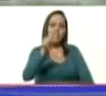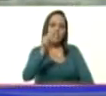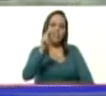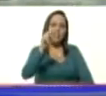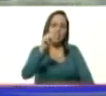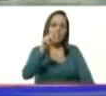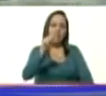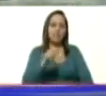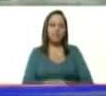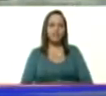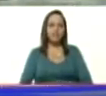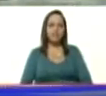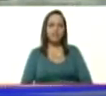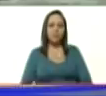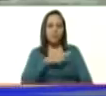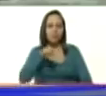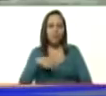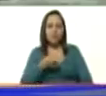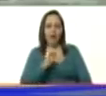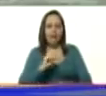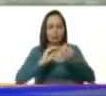récord.